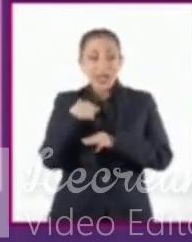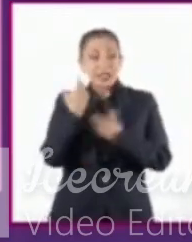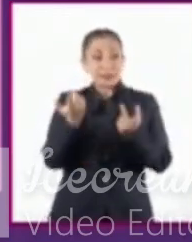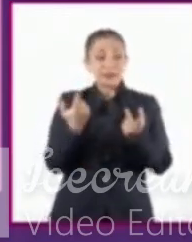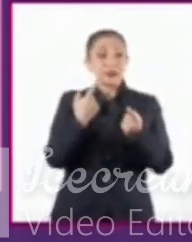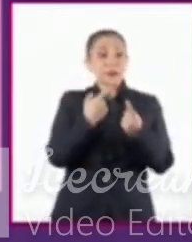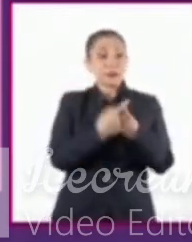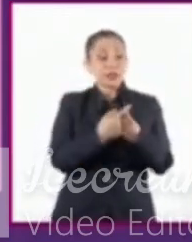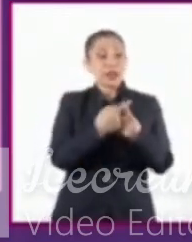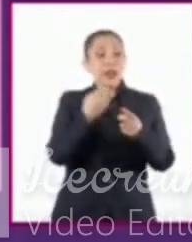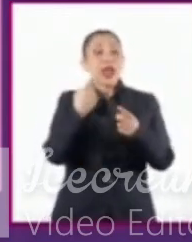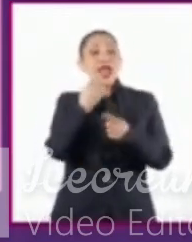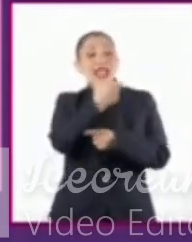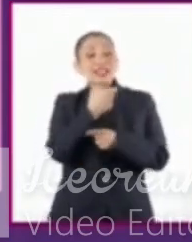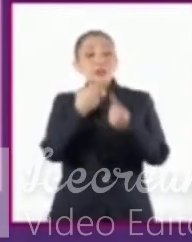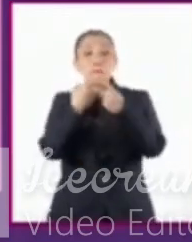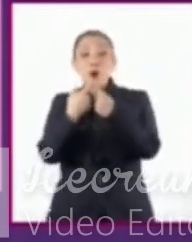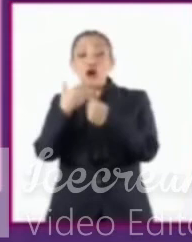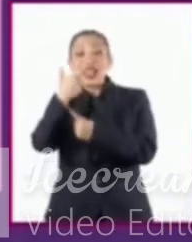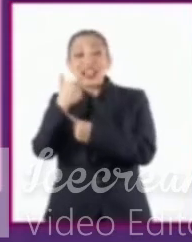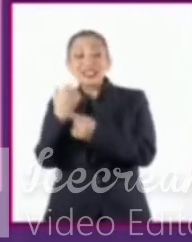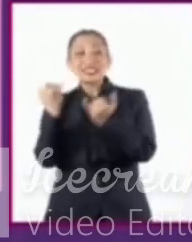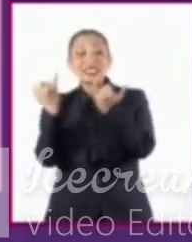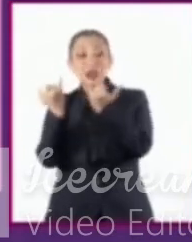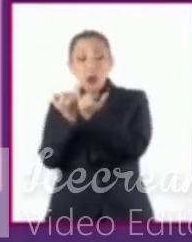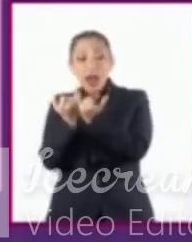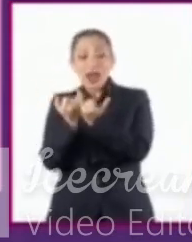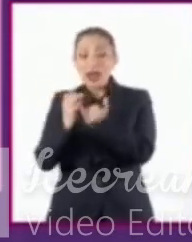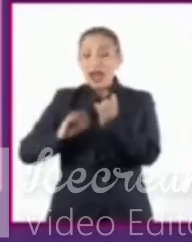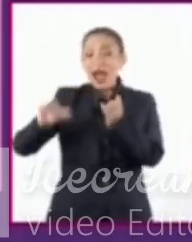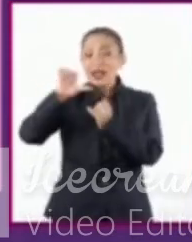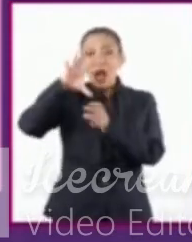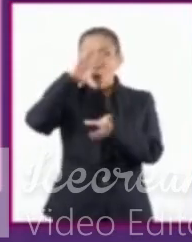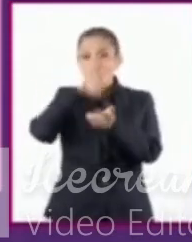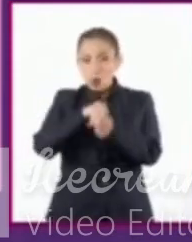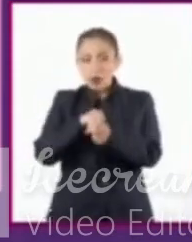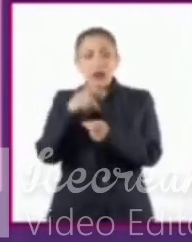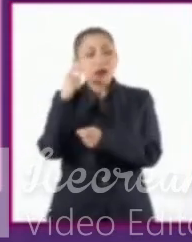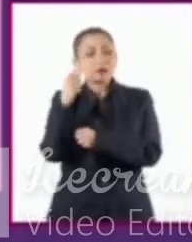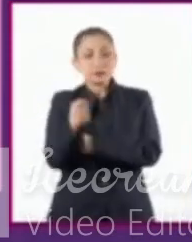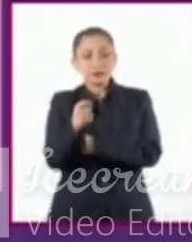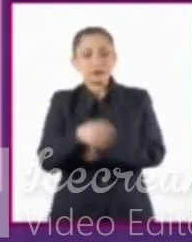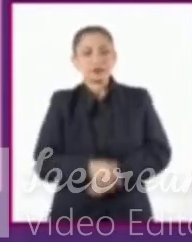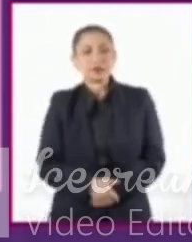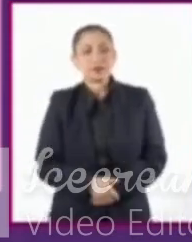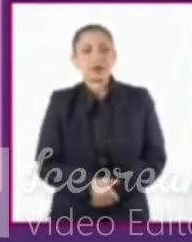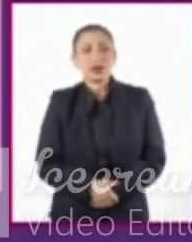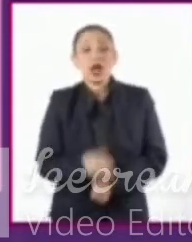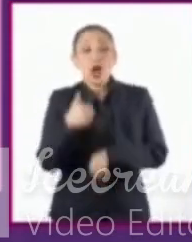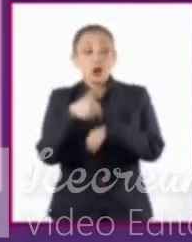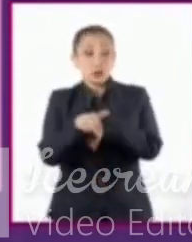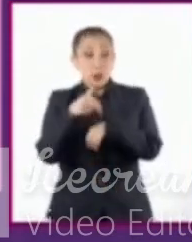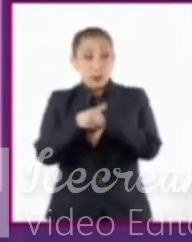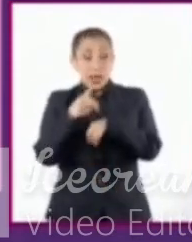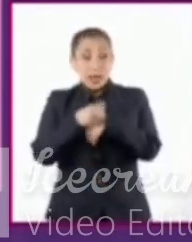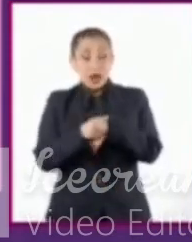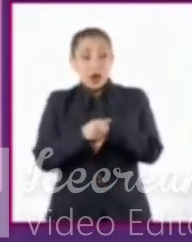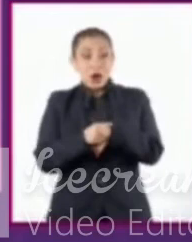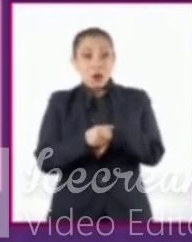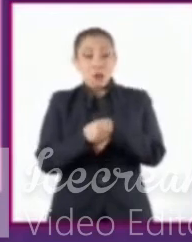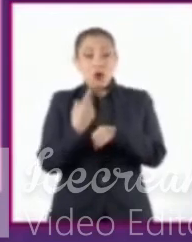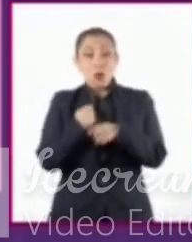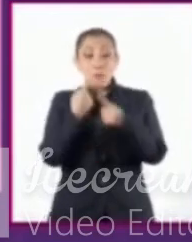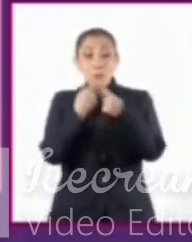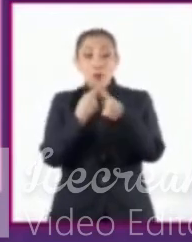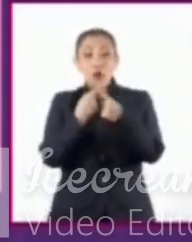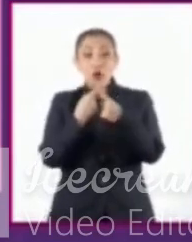multiplicar x por x es igual al área total. Es decir, el número elevado al cuadrado va